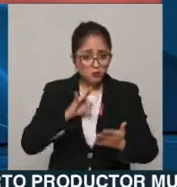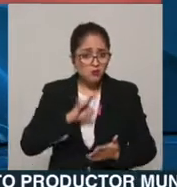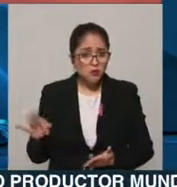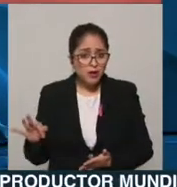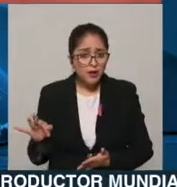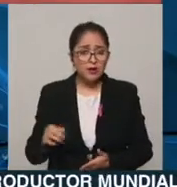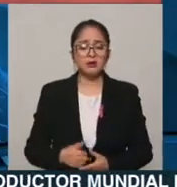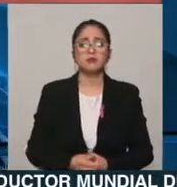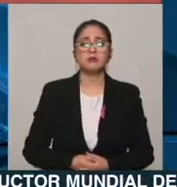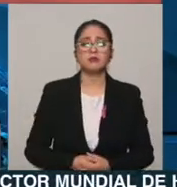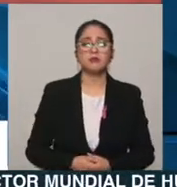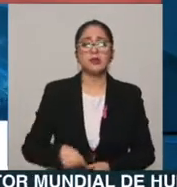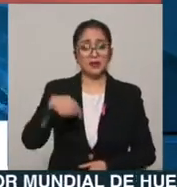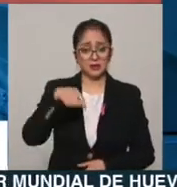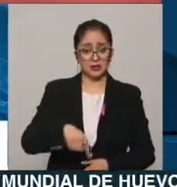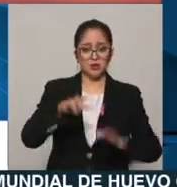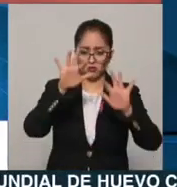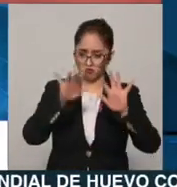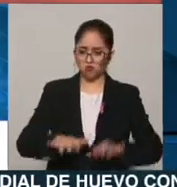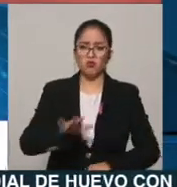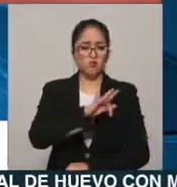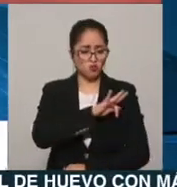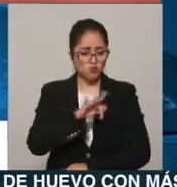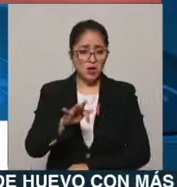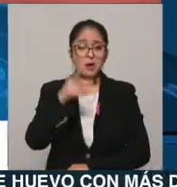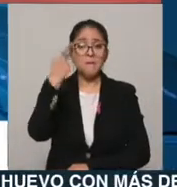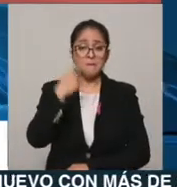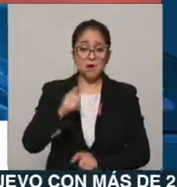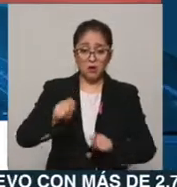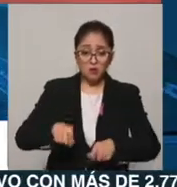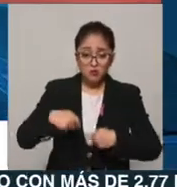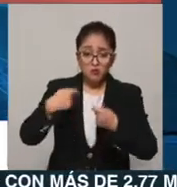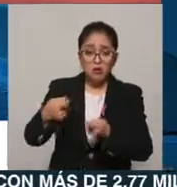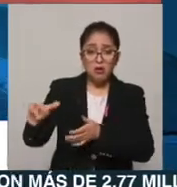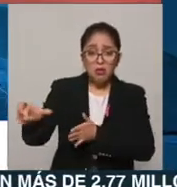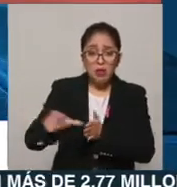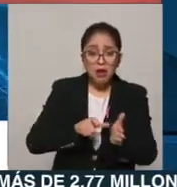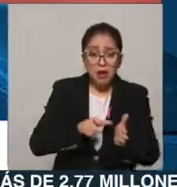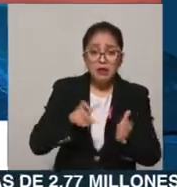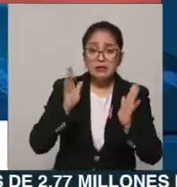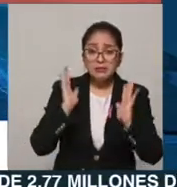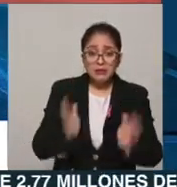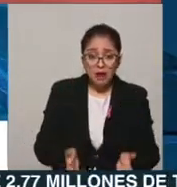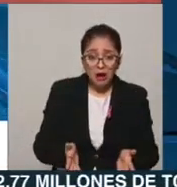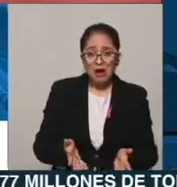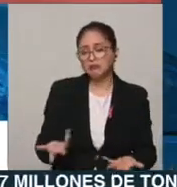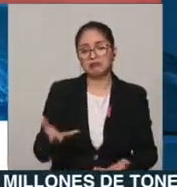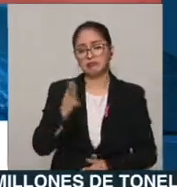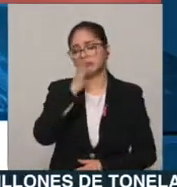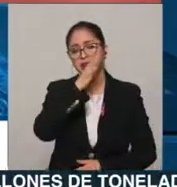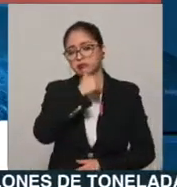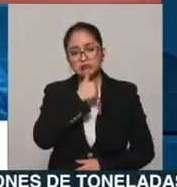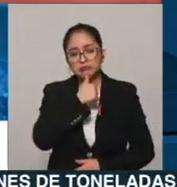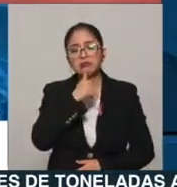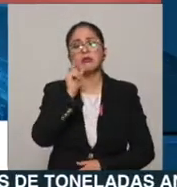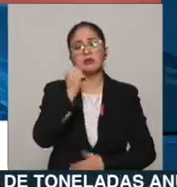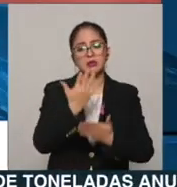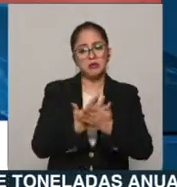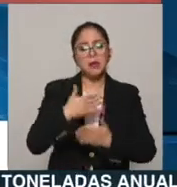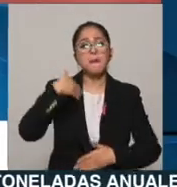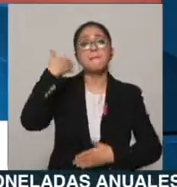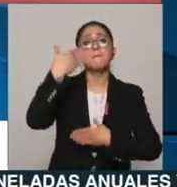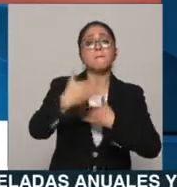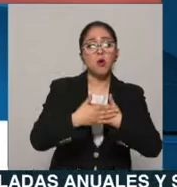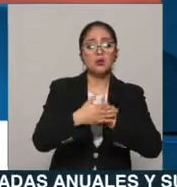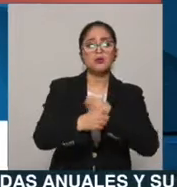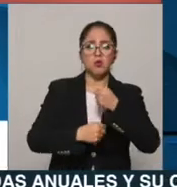en este año todavía no va a proceder todo pues la entrega de la tarjeta, sino que va a ser a partir del